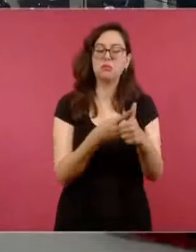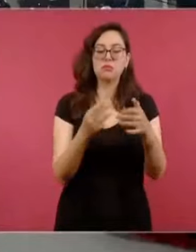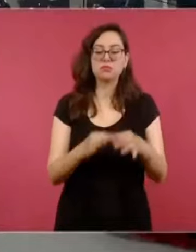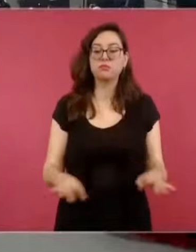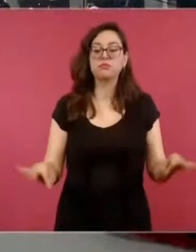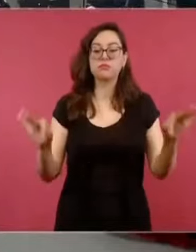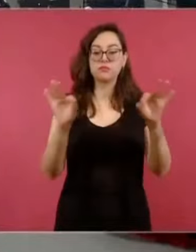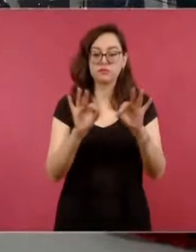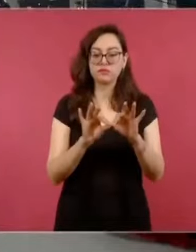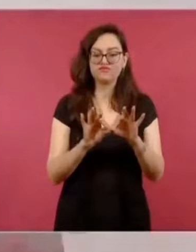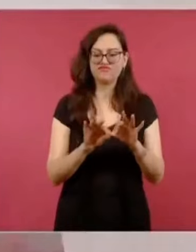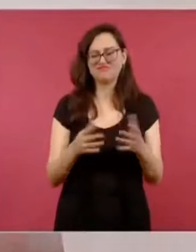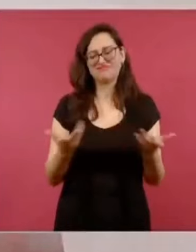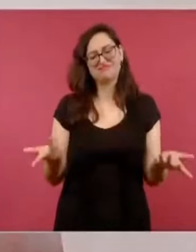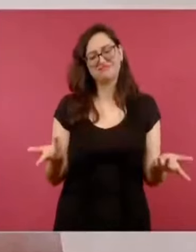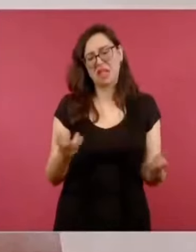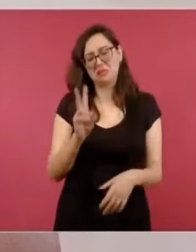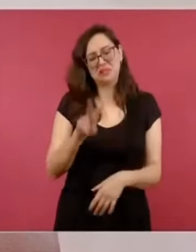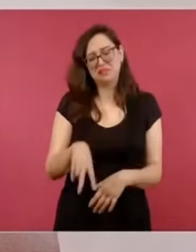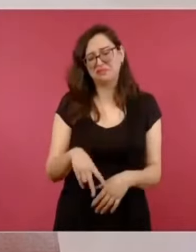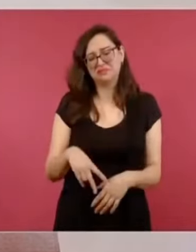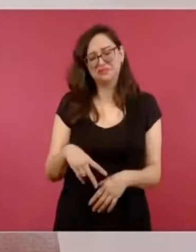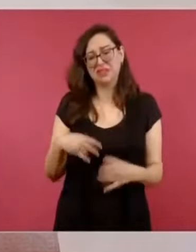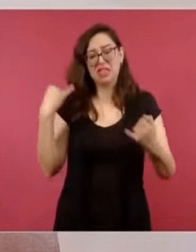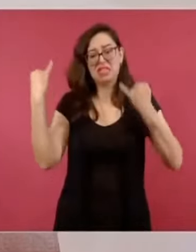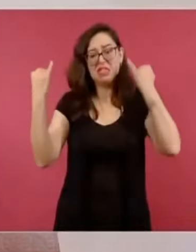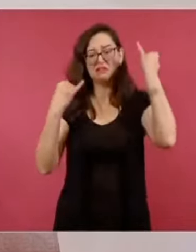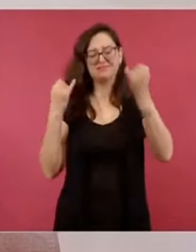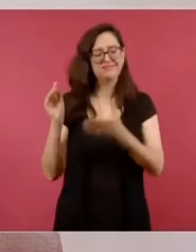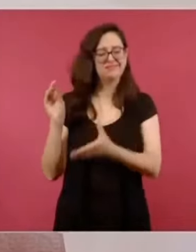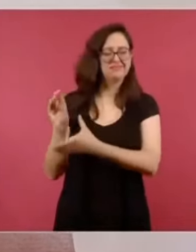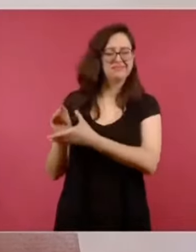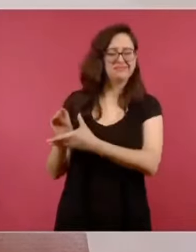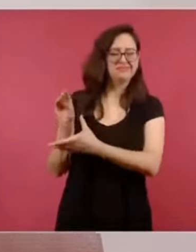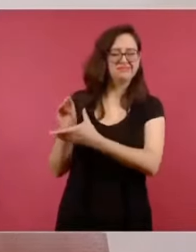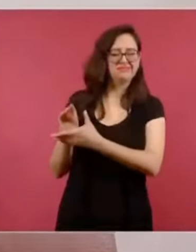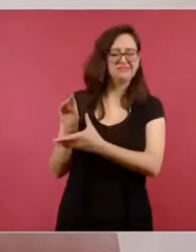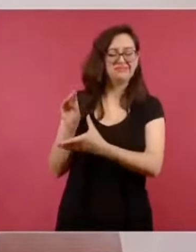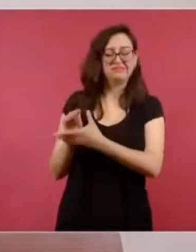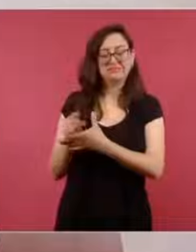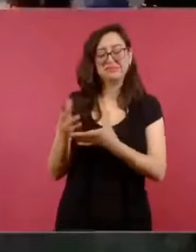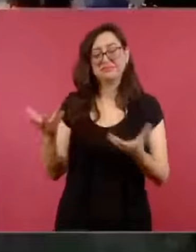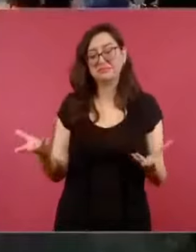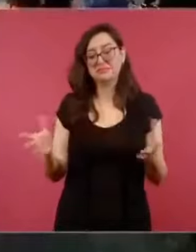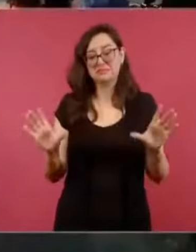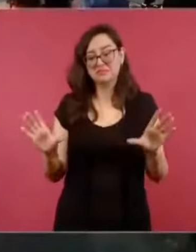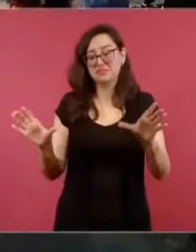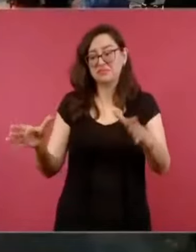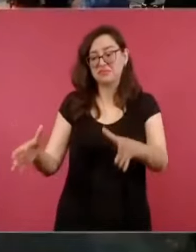No le estén haciendo caso a estos conservadores que son muy hipócritas.